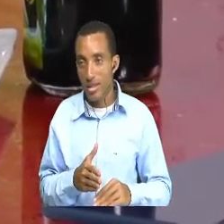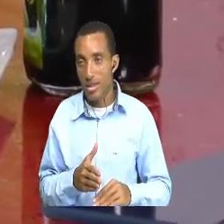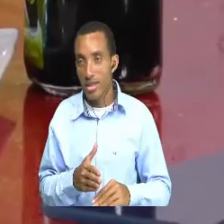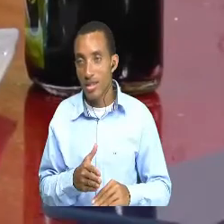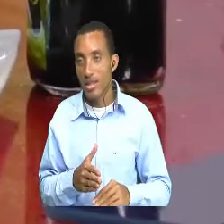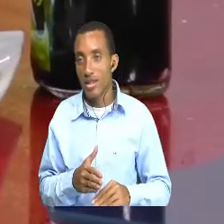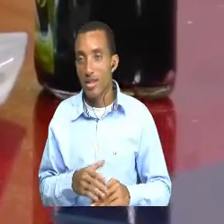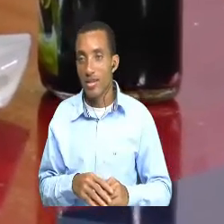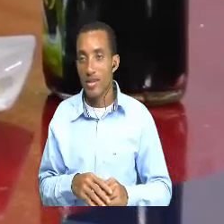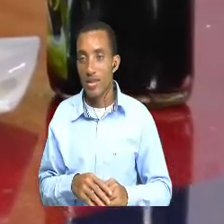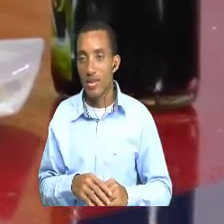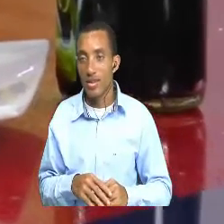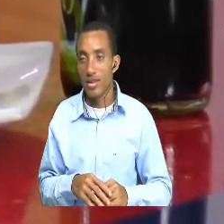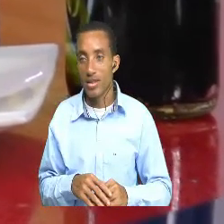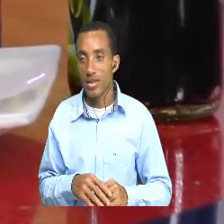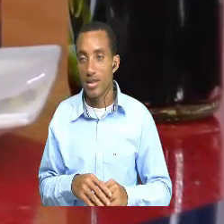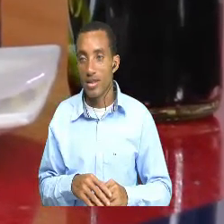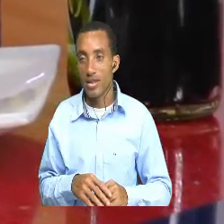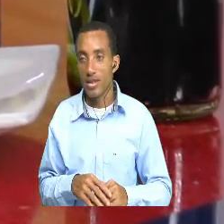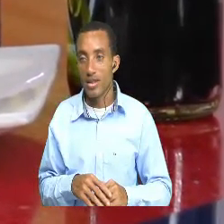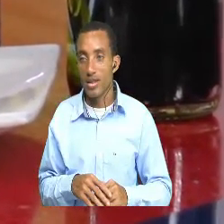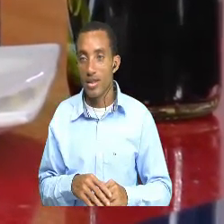vale vale